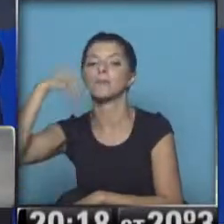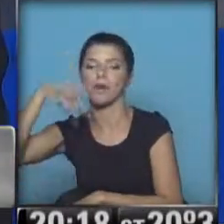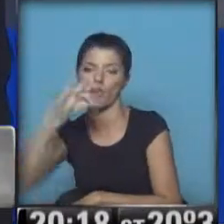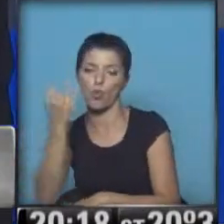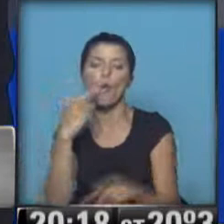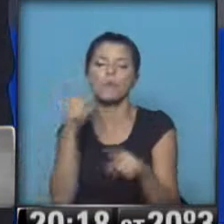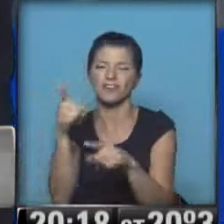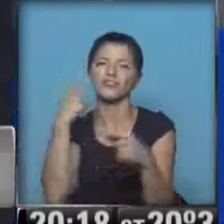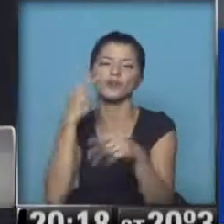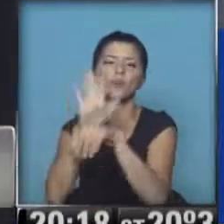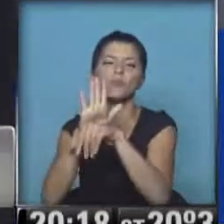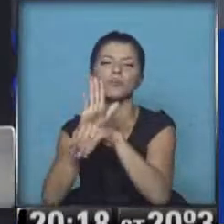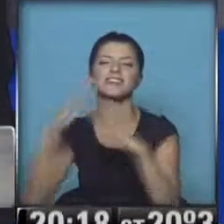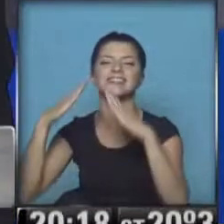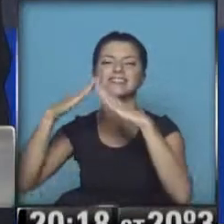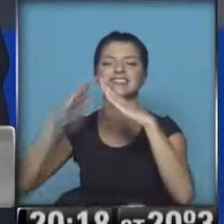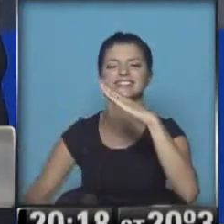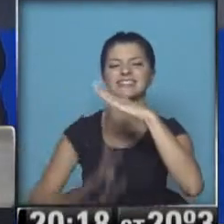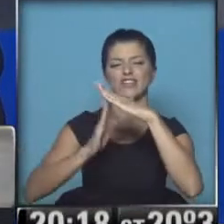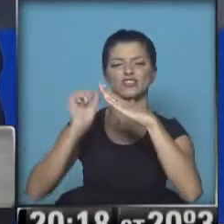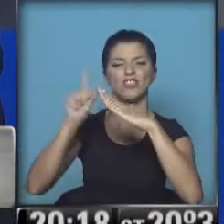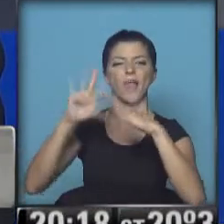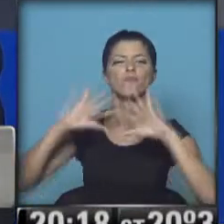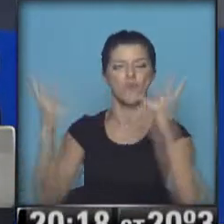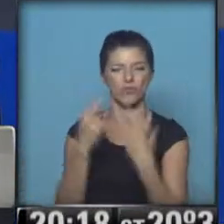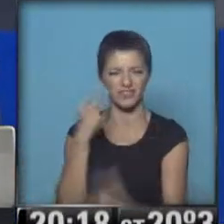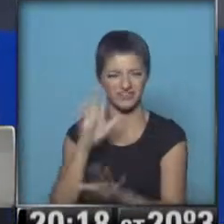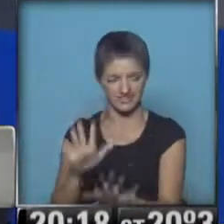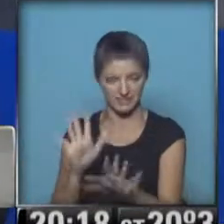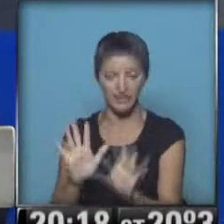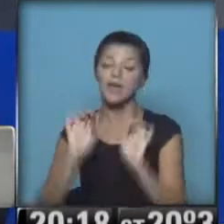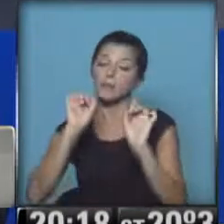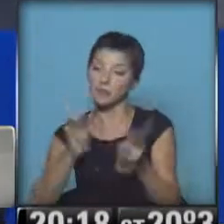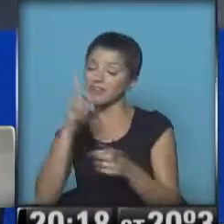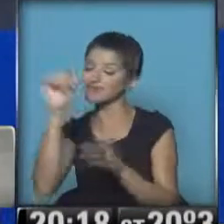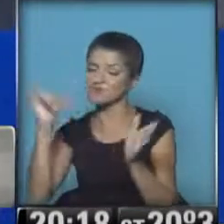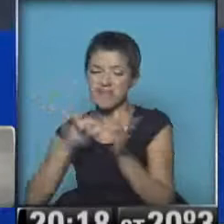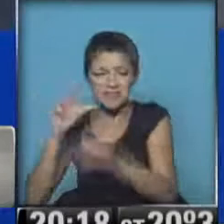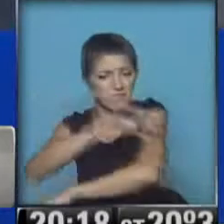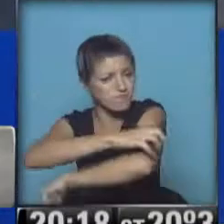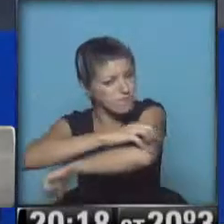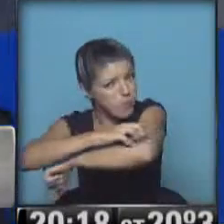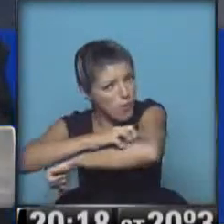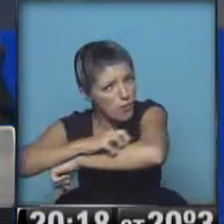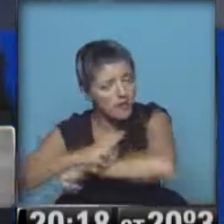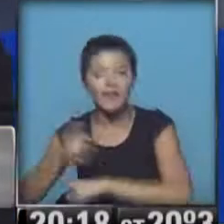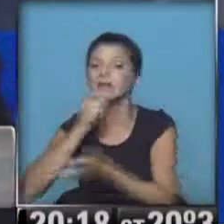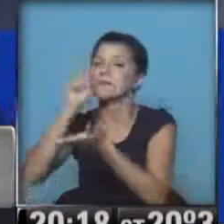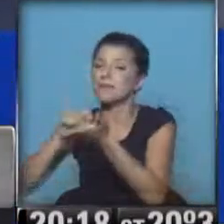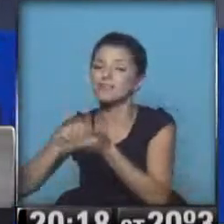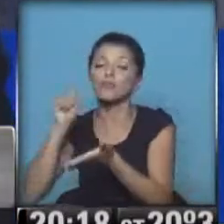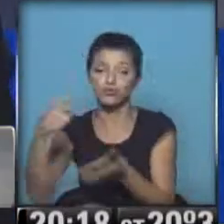las dificultades para formar un gobierno parte en un gobierno estable y un país extremadamente pobre en la prensa de nepal justamente